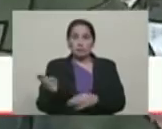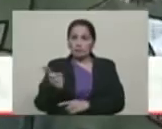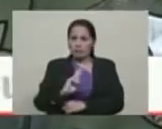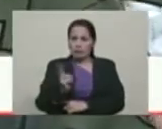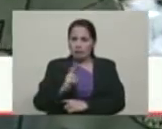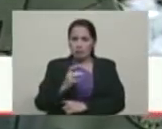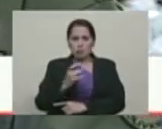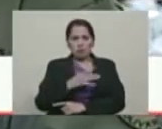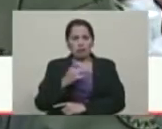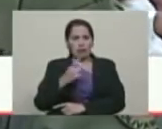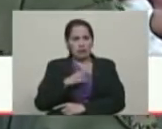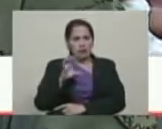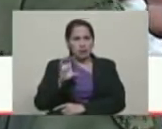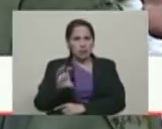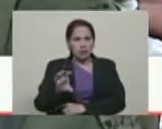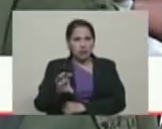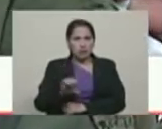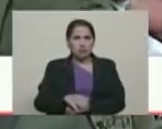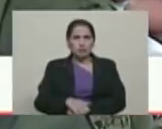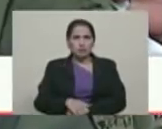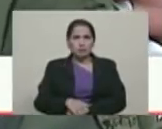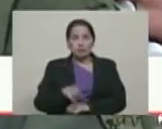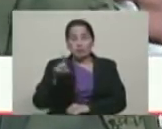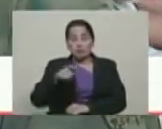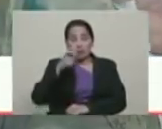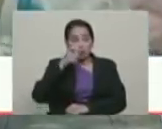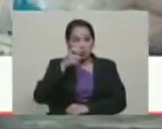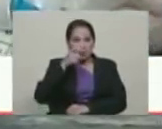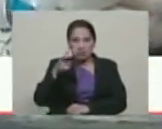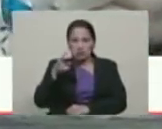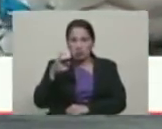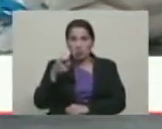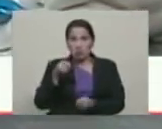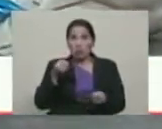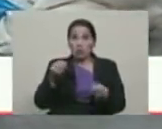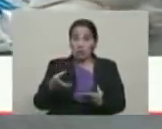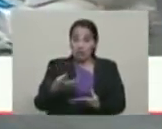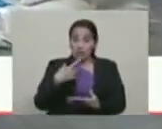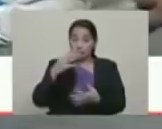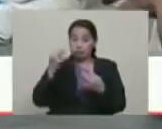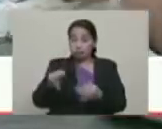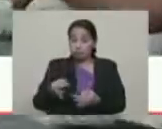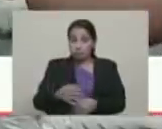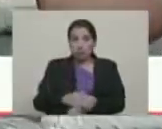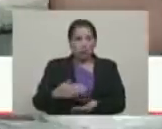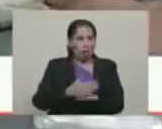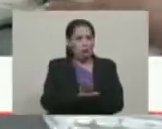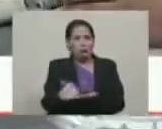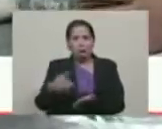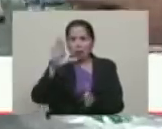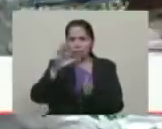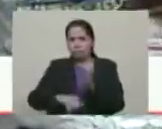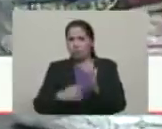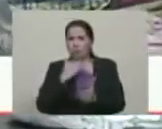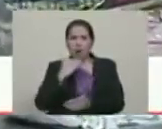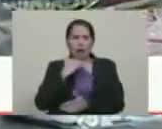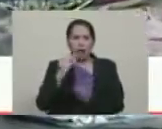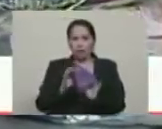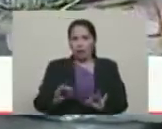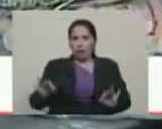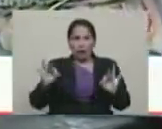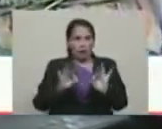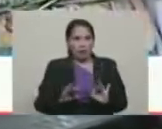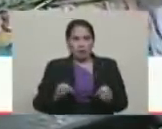de la patria, va a tener unos canales de supervisión que garanticen que llegue y que no se desvíe hacia otro destino que no sea su